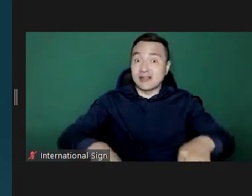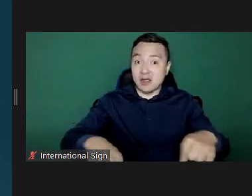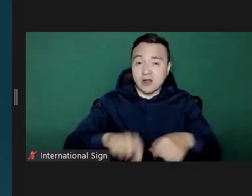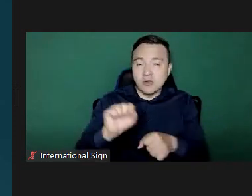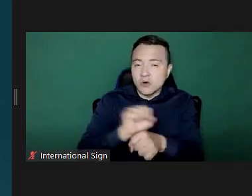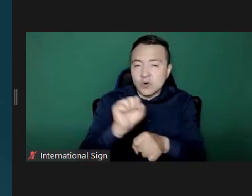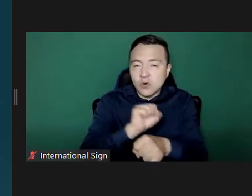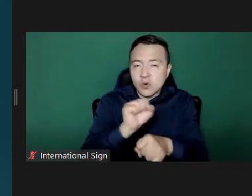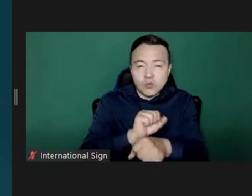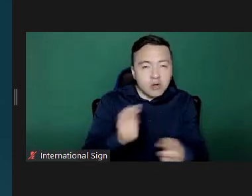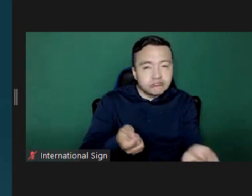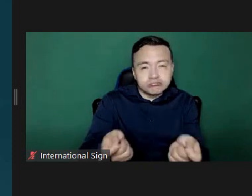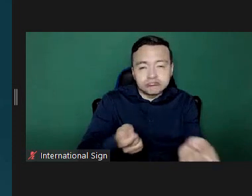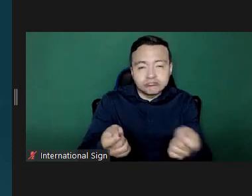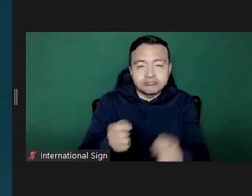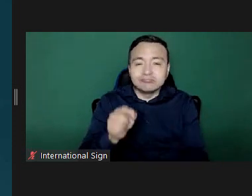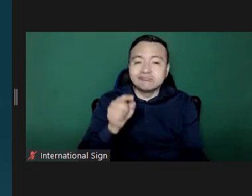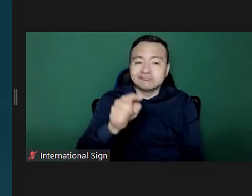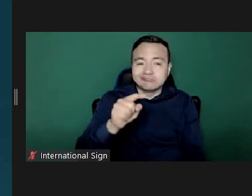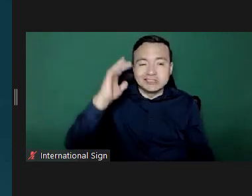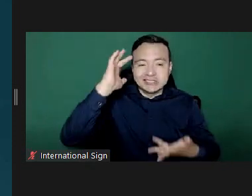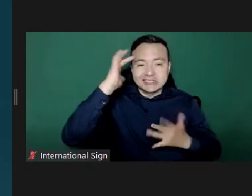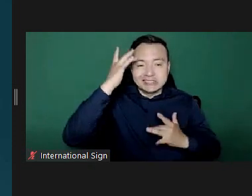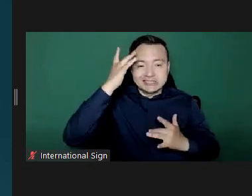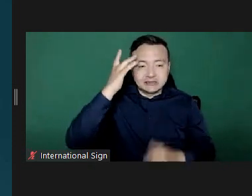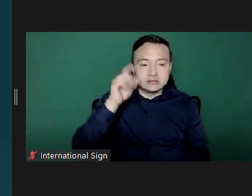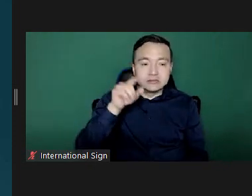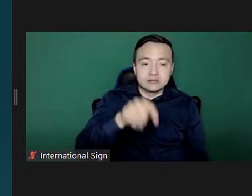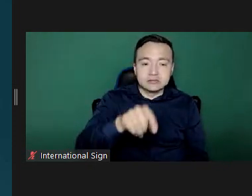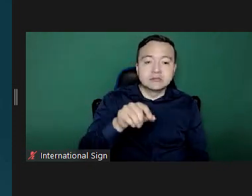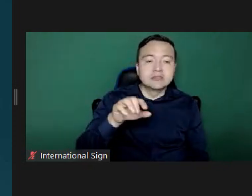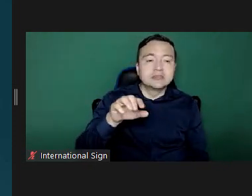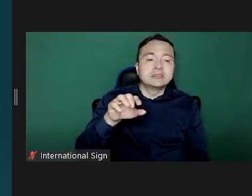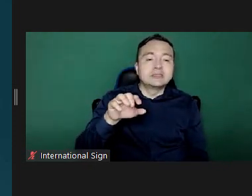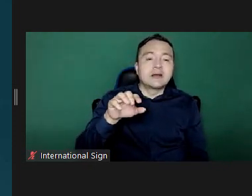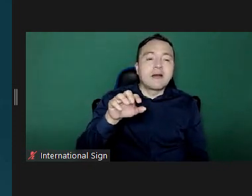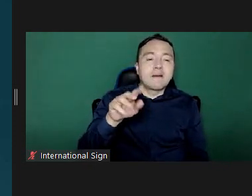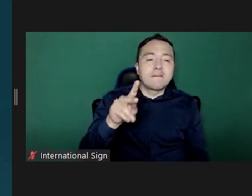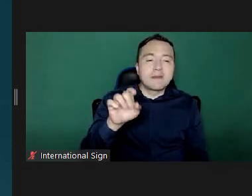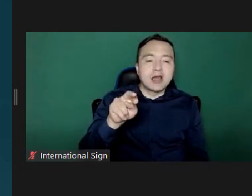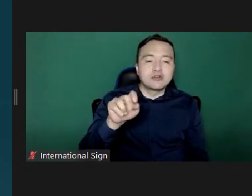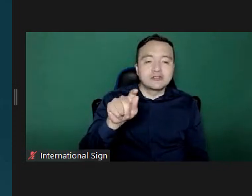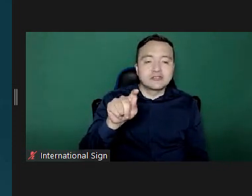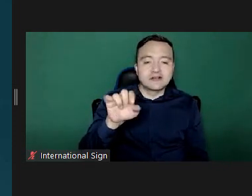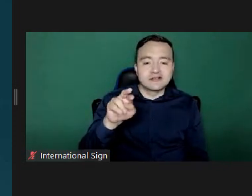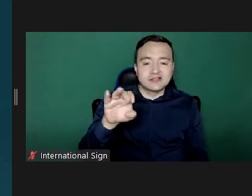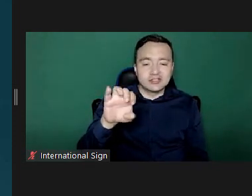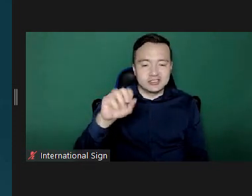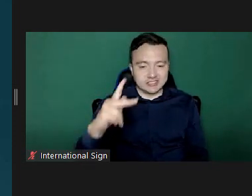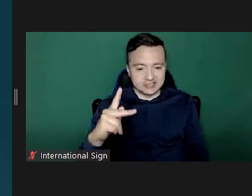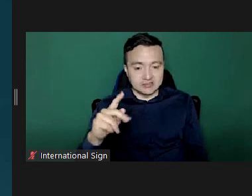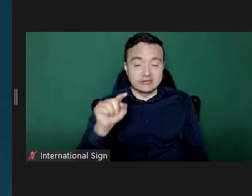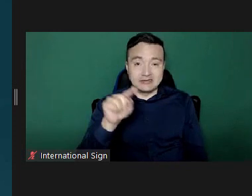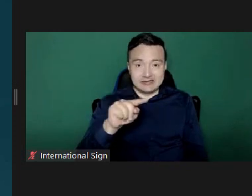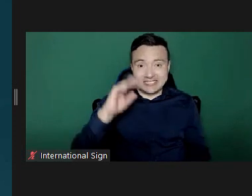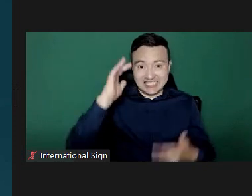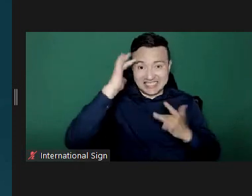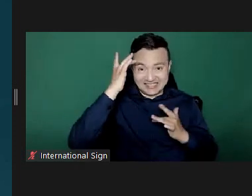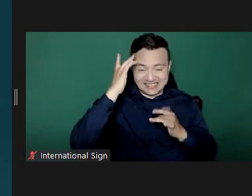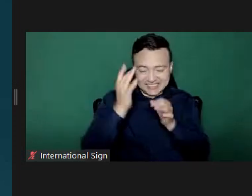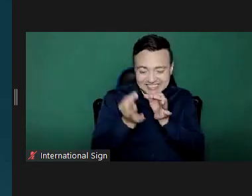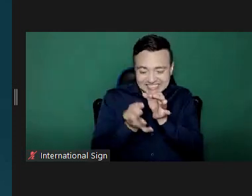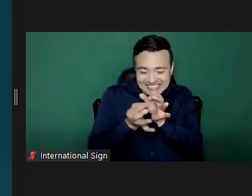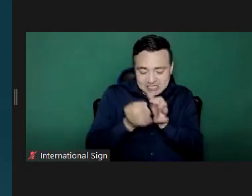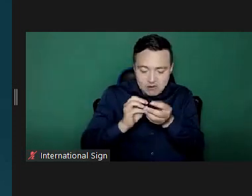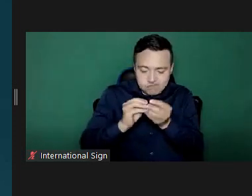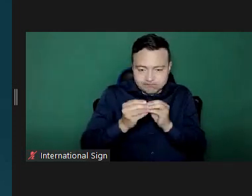enfermedad drepanocítica, células falciformes, y también estamos aumentando el